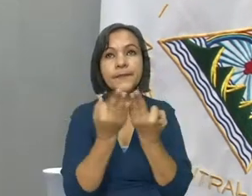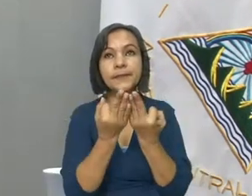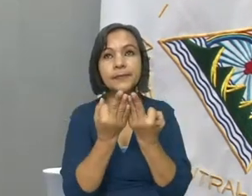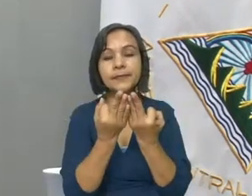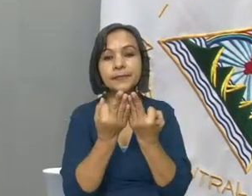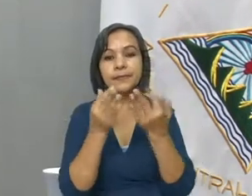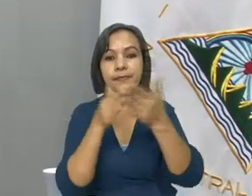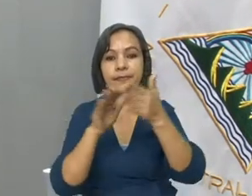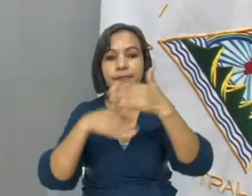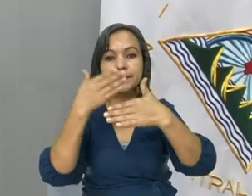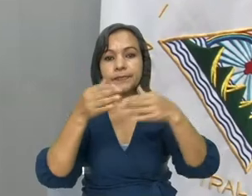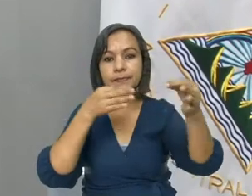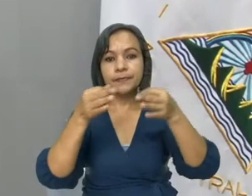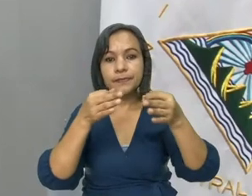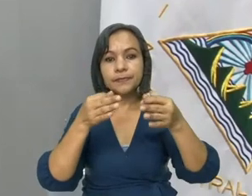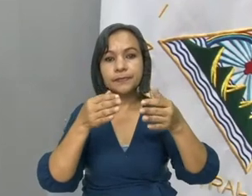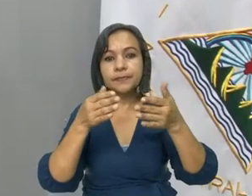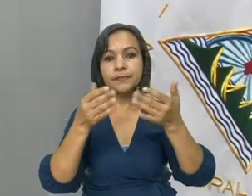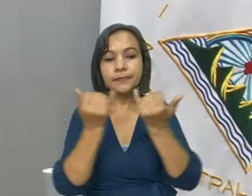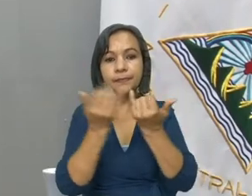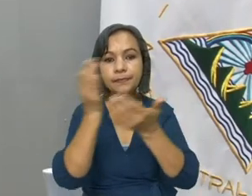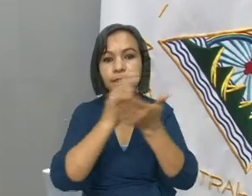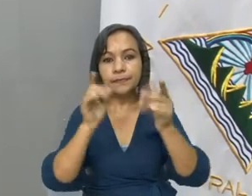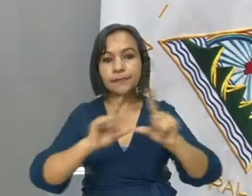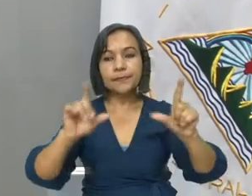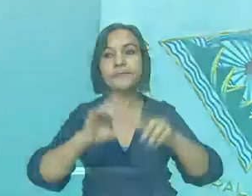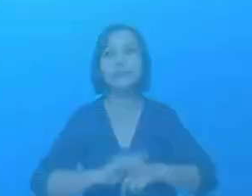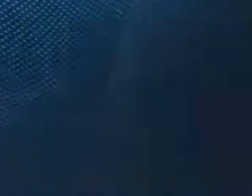al volver de la pausa le brindaremos bastantes detalles sobre algunos lugares.